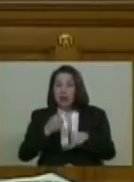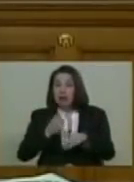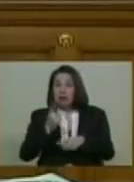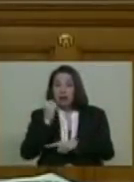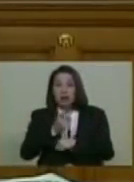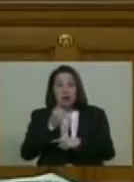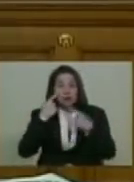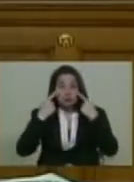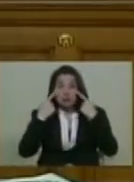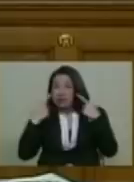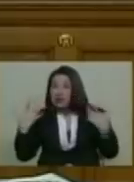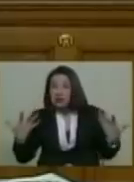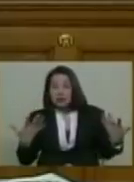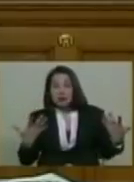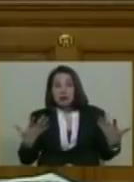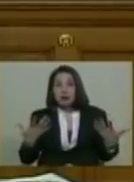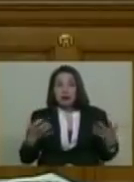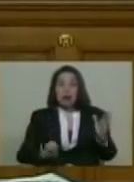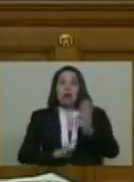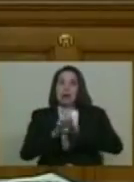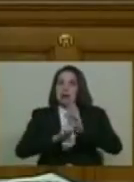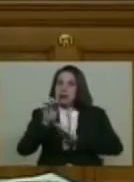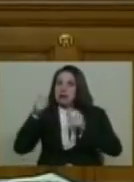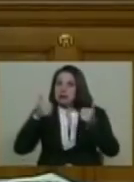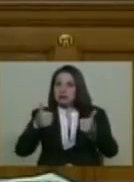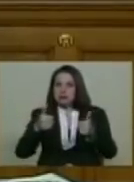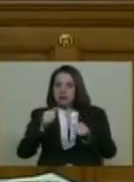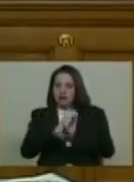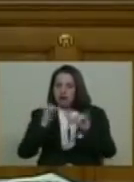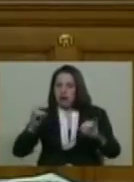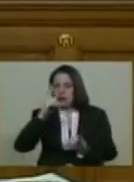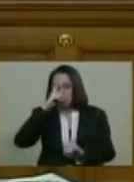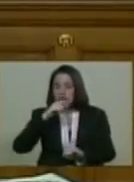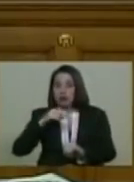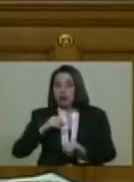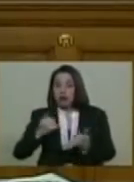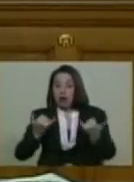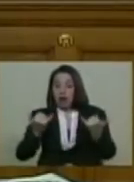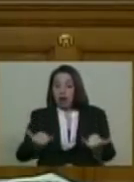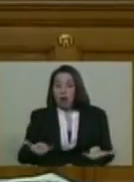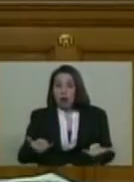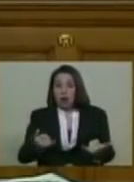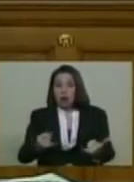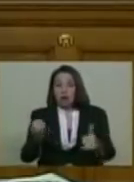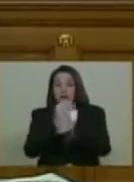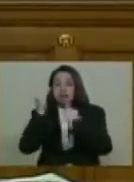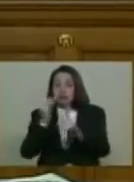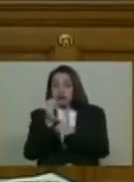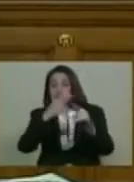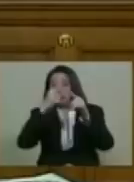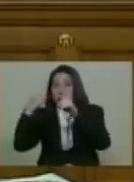éxito al final del año pasado en el principio este año en detectar